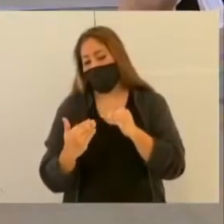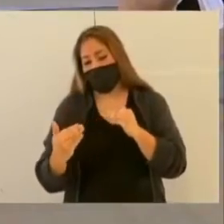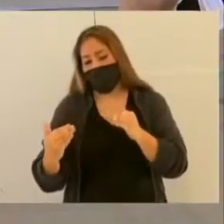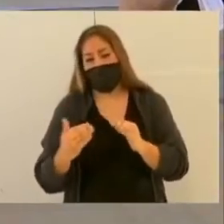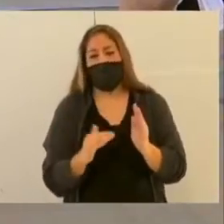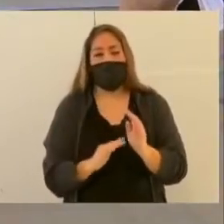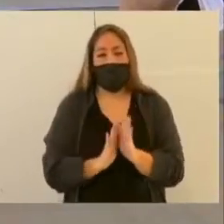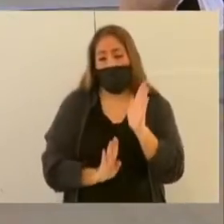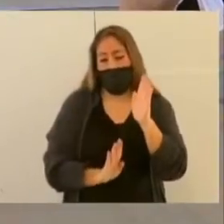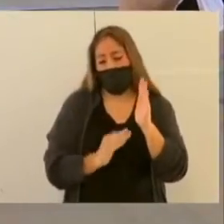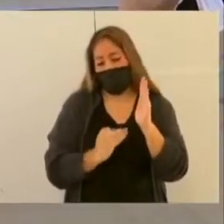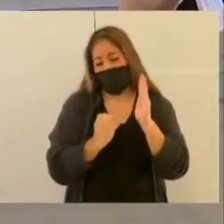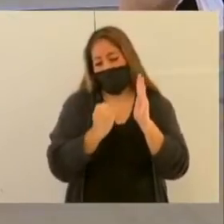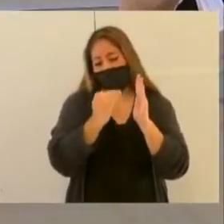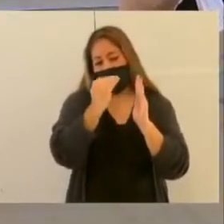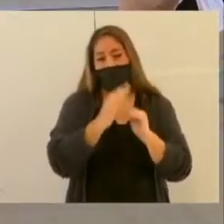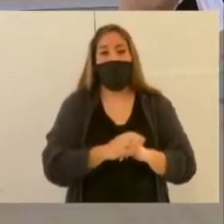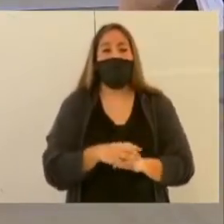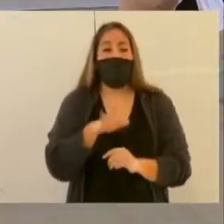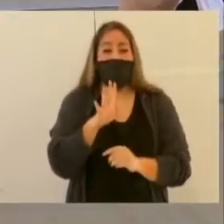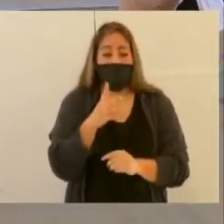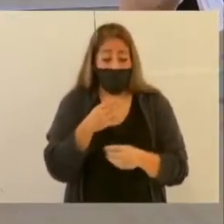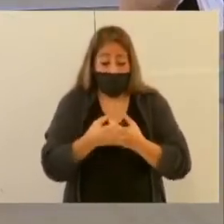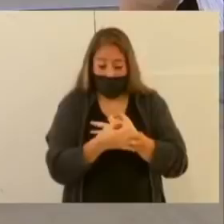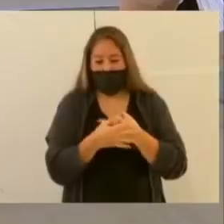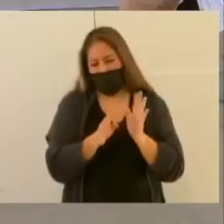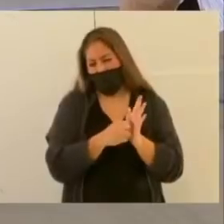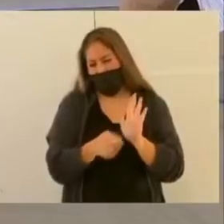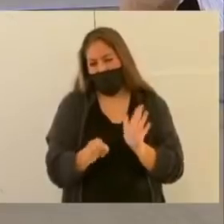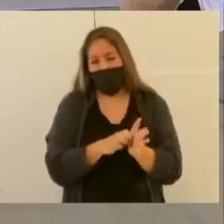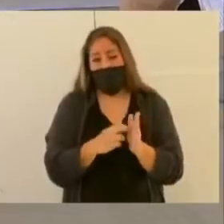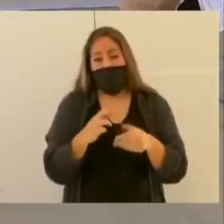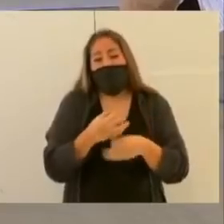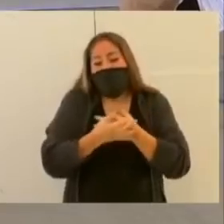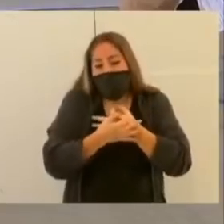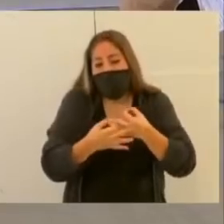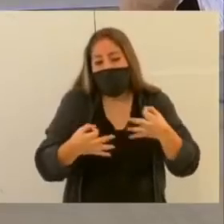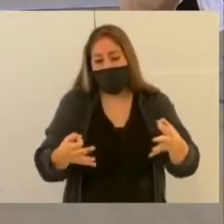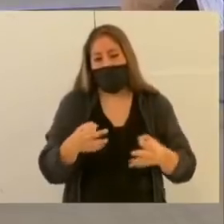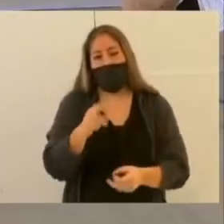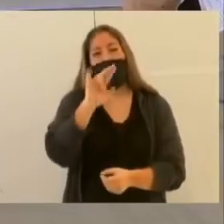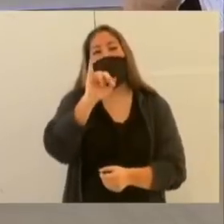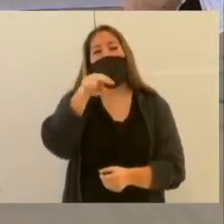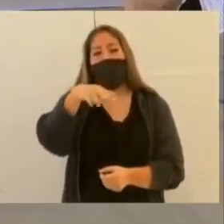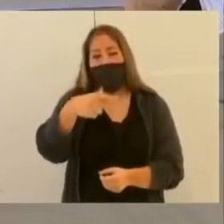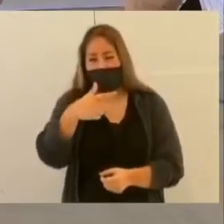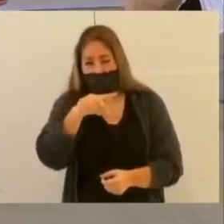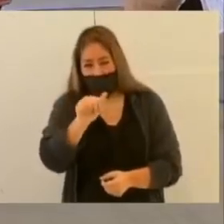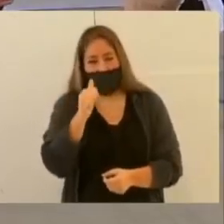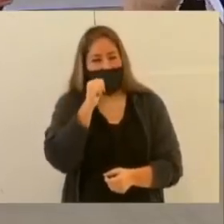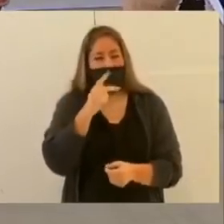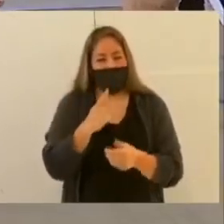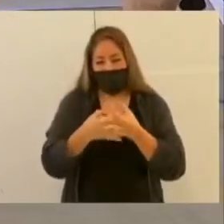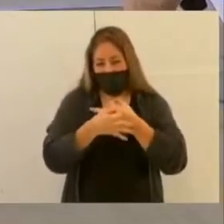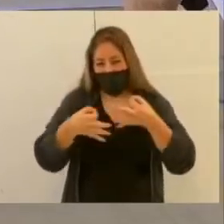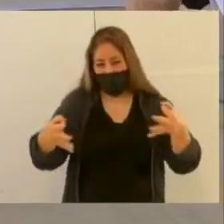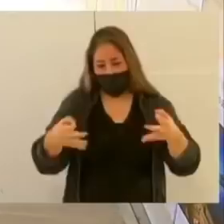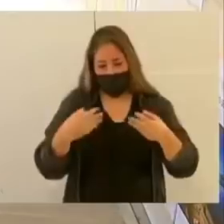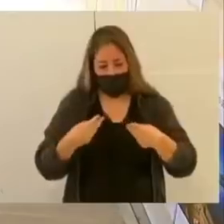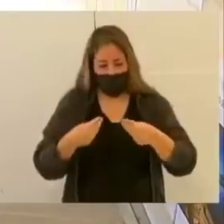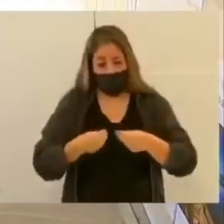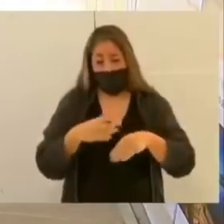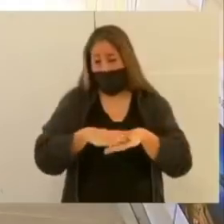de la información que tenemos de INEGI y de CONAPO, pues calculamos a 200 millones de metros cúbicos.